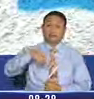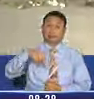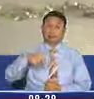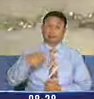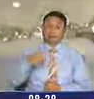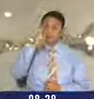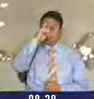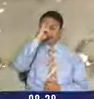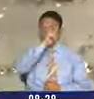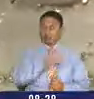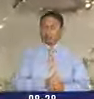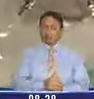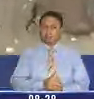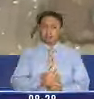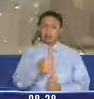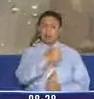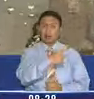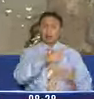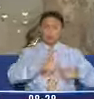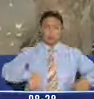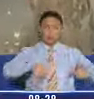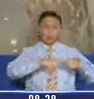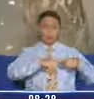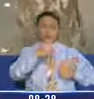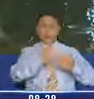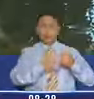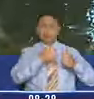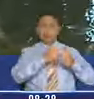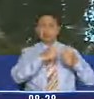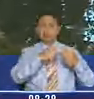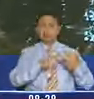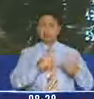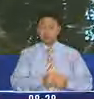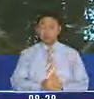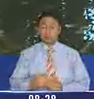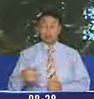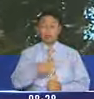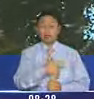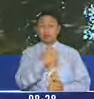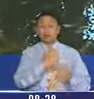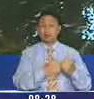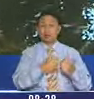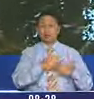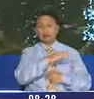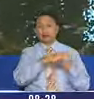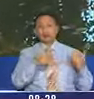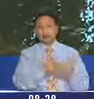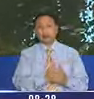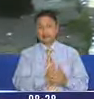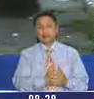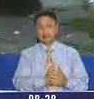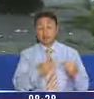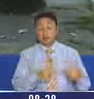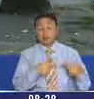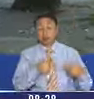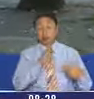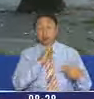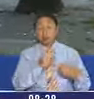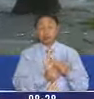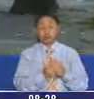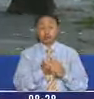así. Son varios problemas en este sector de la ciudad y es que el malestar es generalizado porque cada día se pierden litros